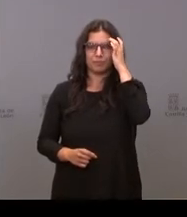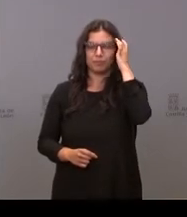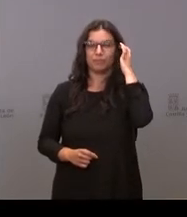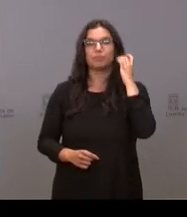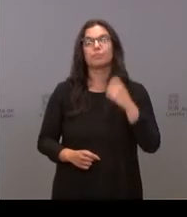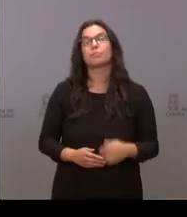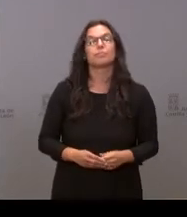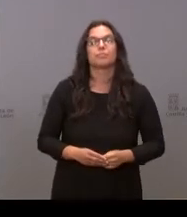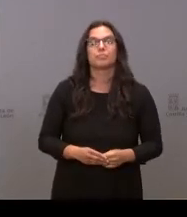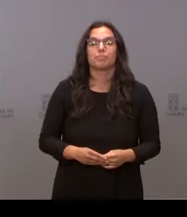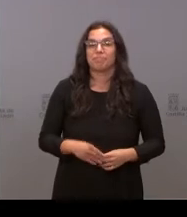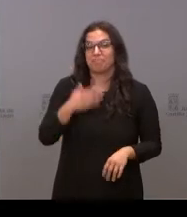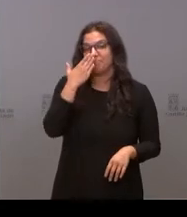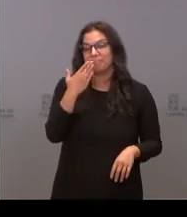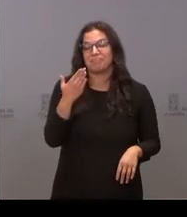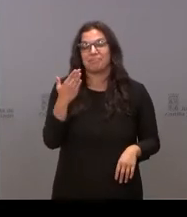La verdad es que